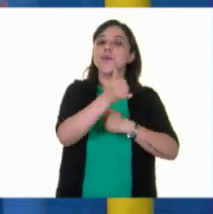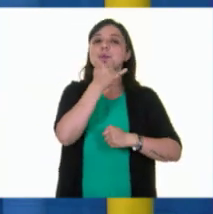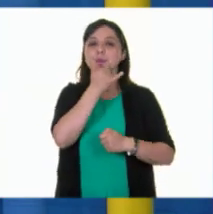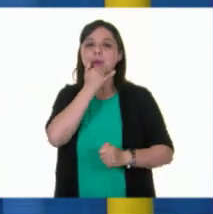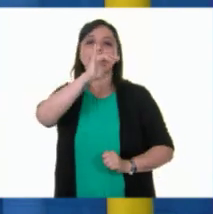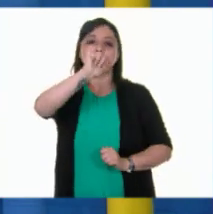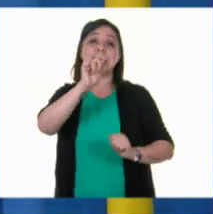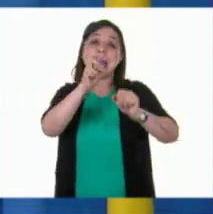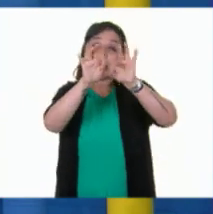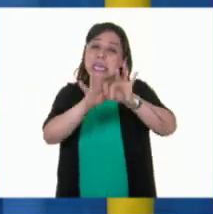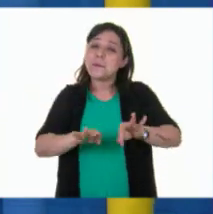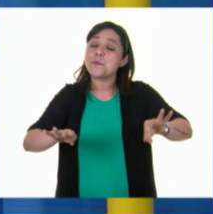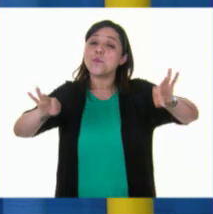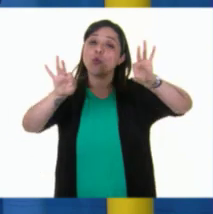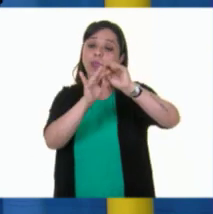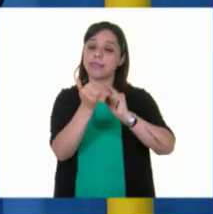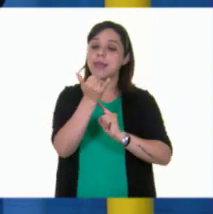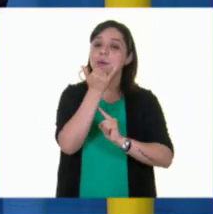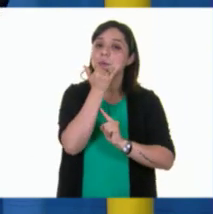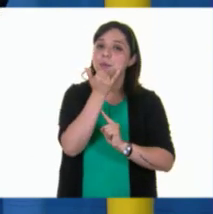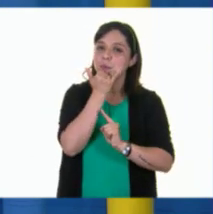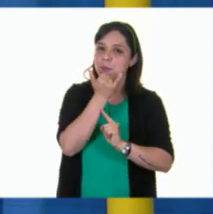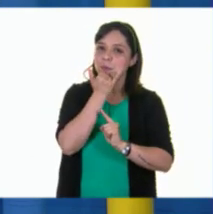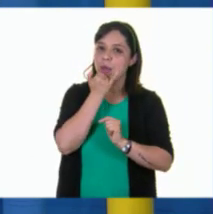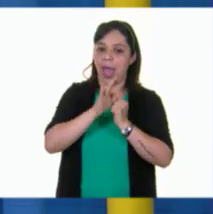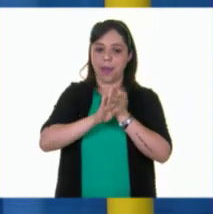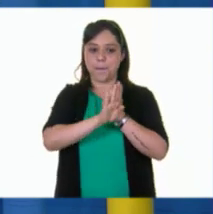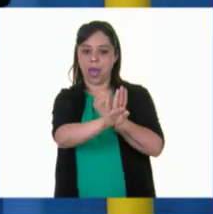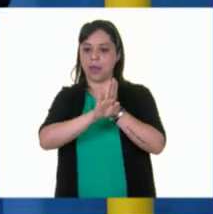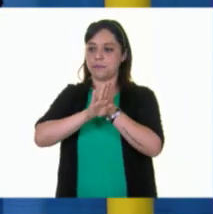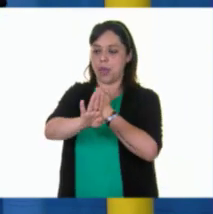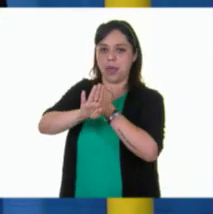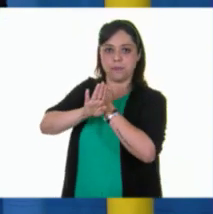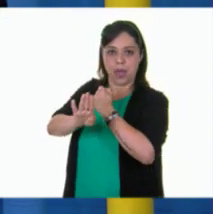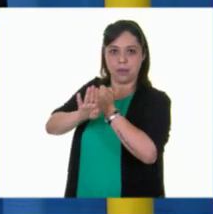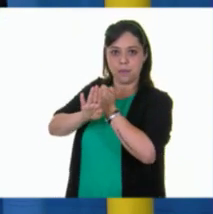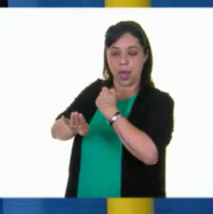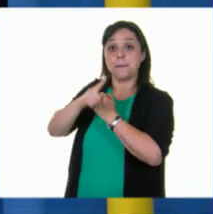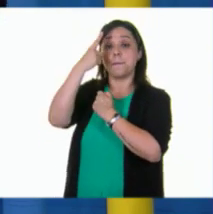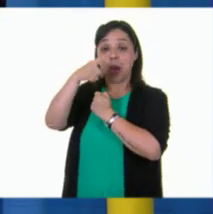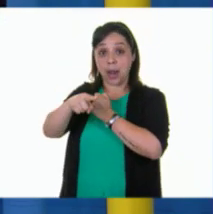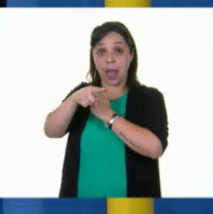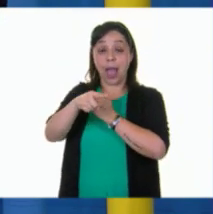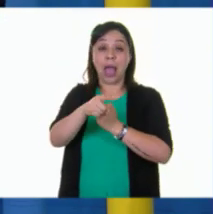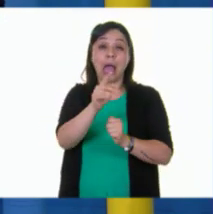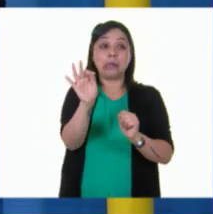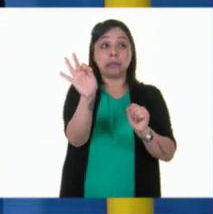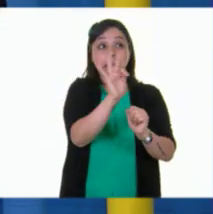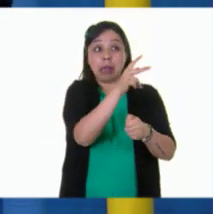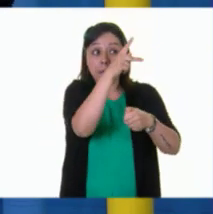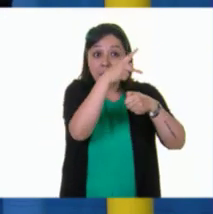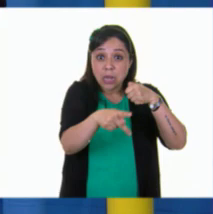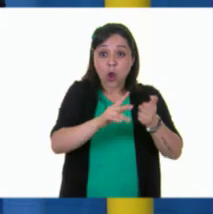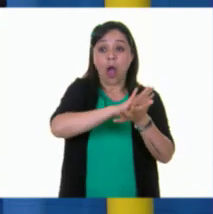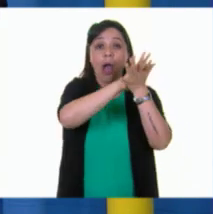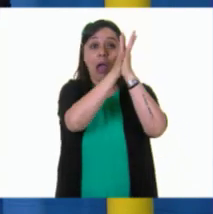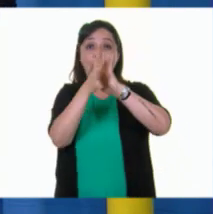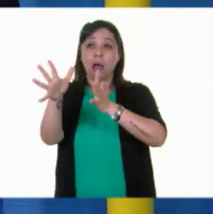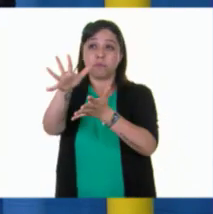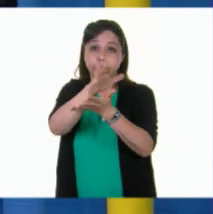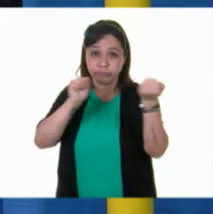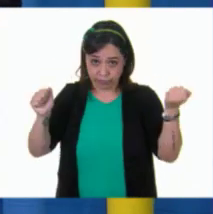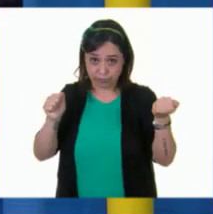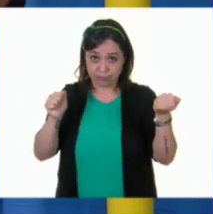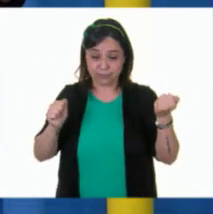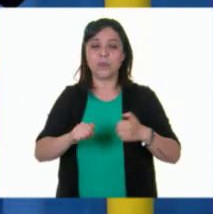importante y consiste en la aplicación de medidas para evitar que un riesgo se convierta en un desastre. El reto es